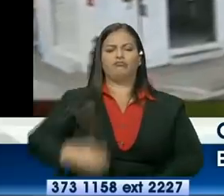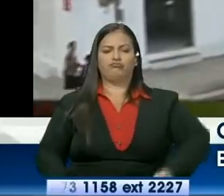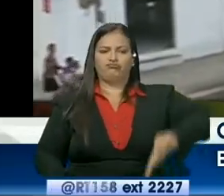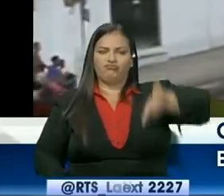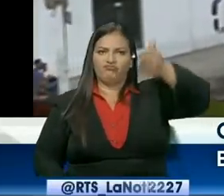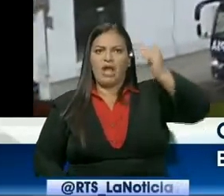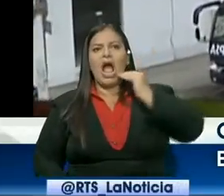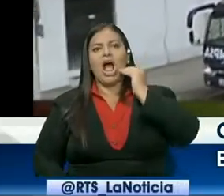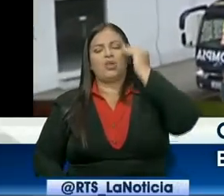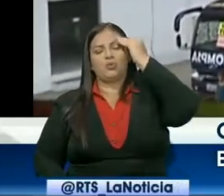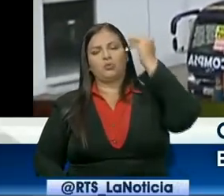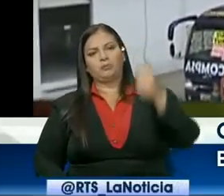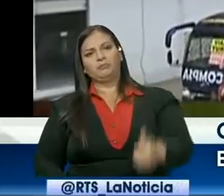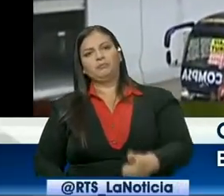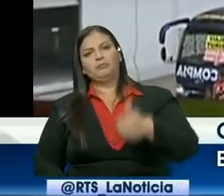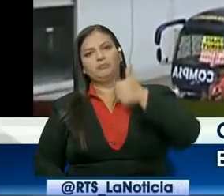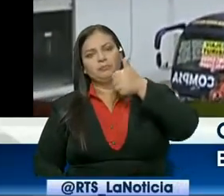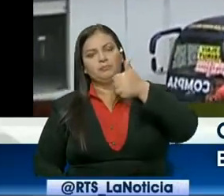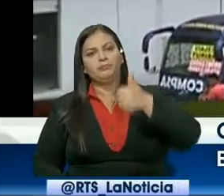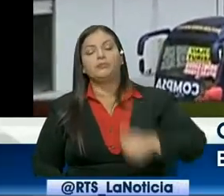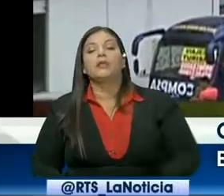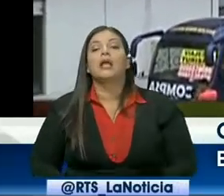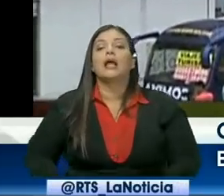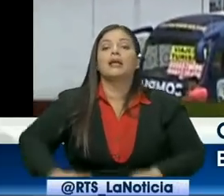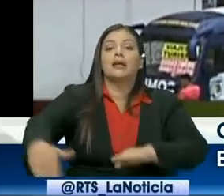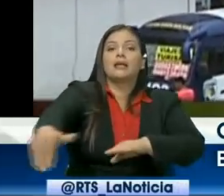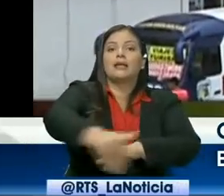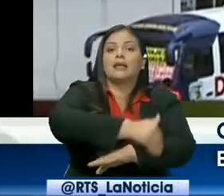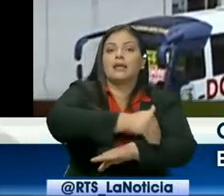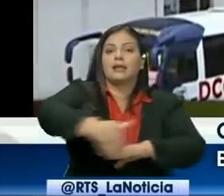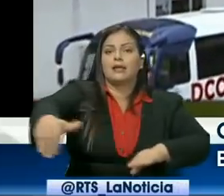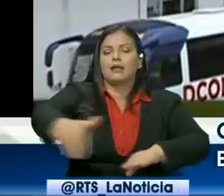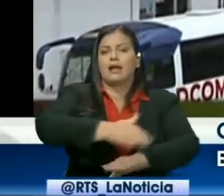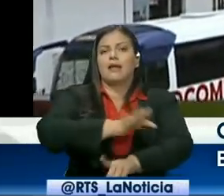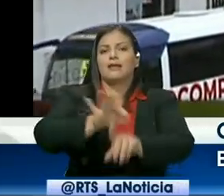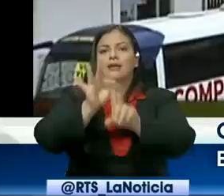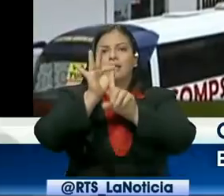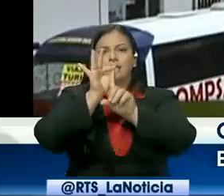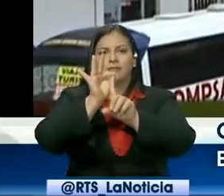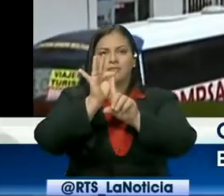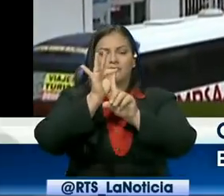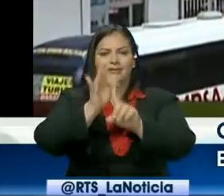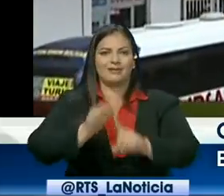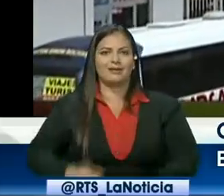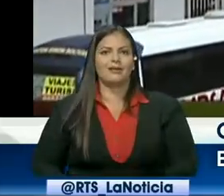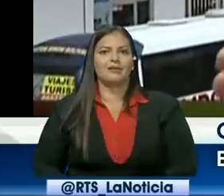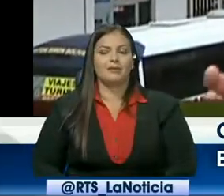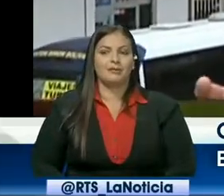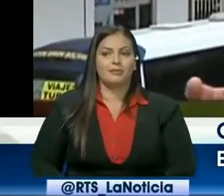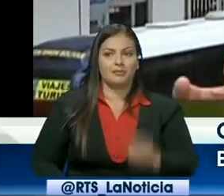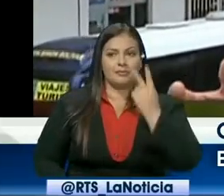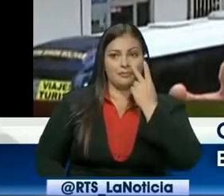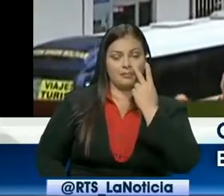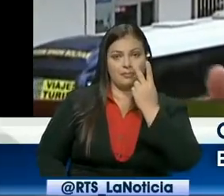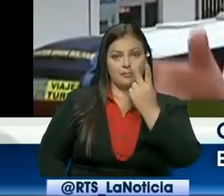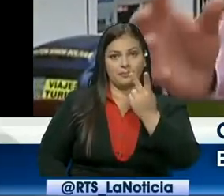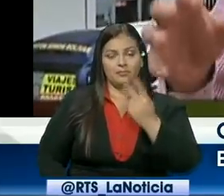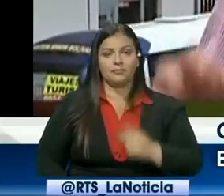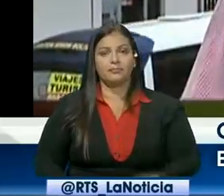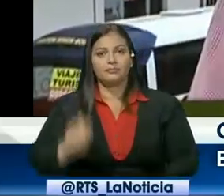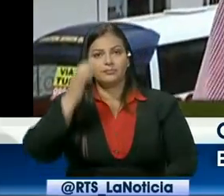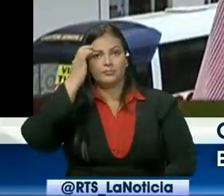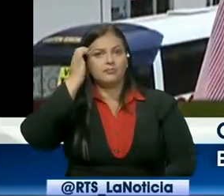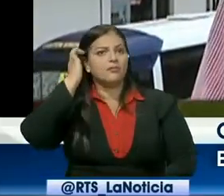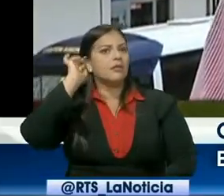la Avenida de los Lonín, una avenida, una alameda que da el folclor, colaborando en parte con la parte medioambiental, donde